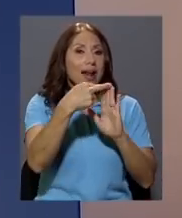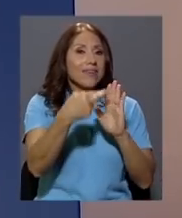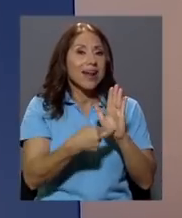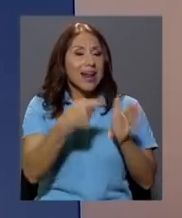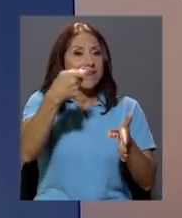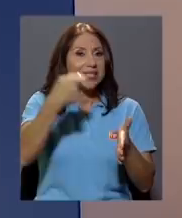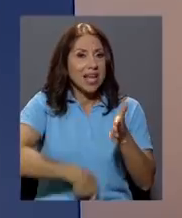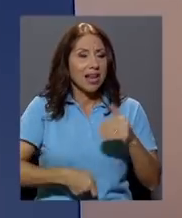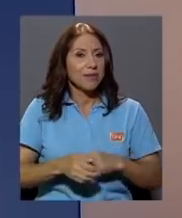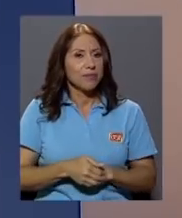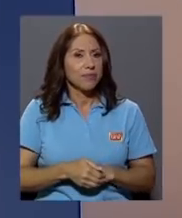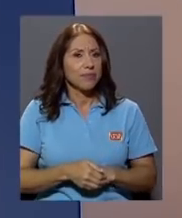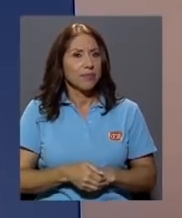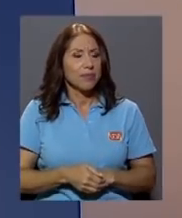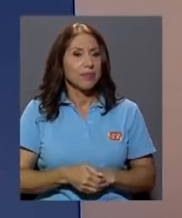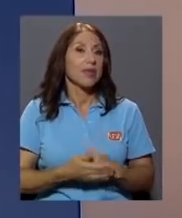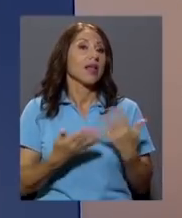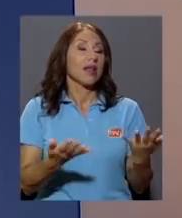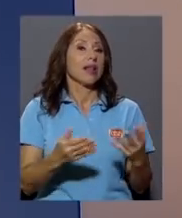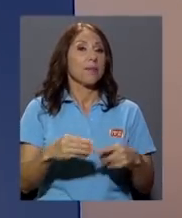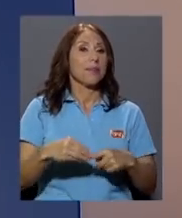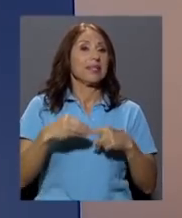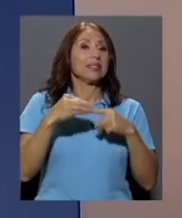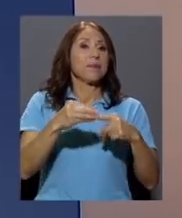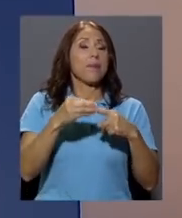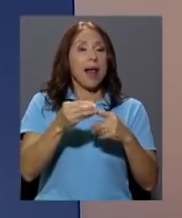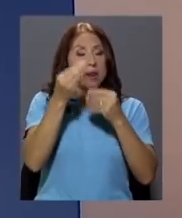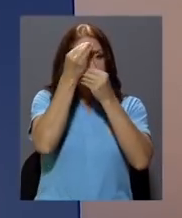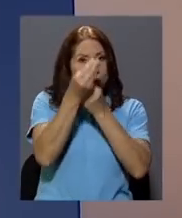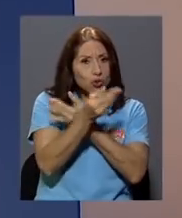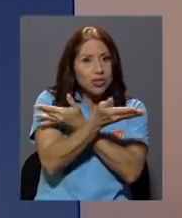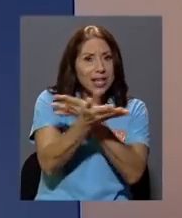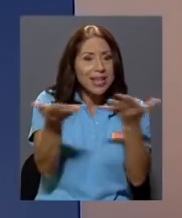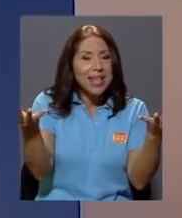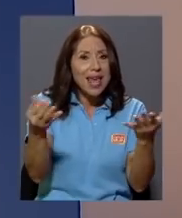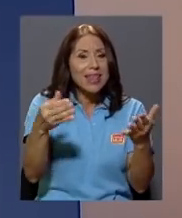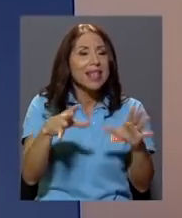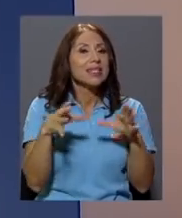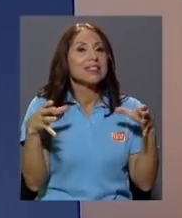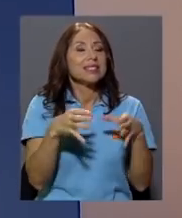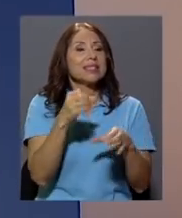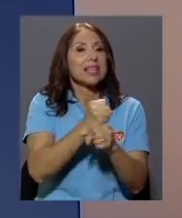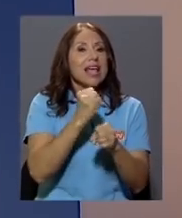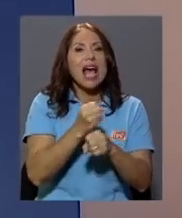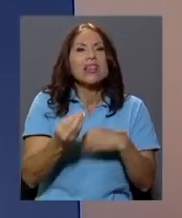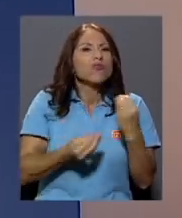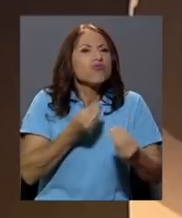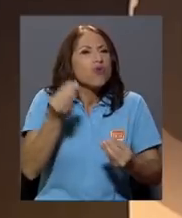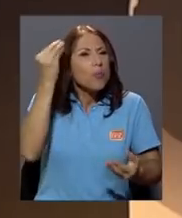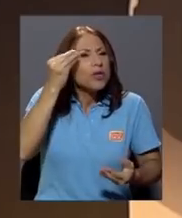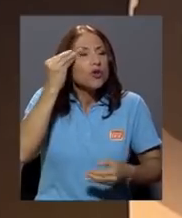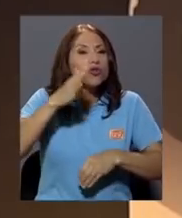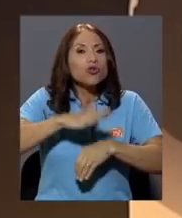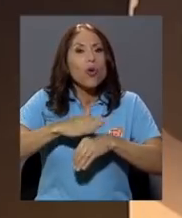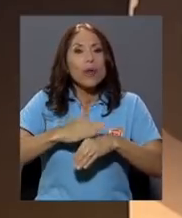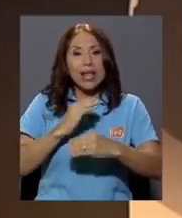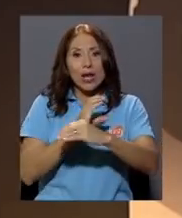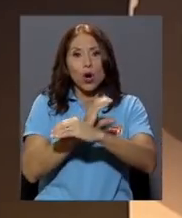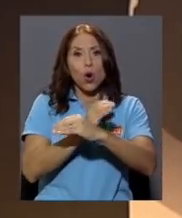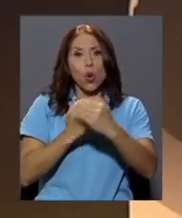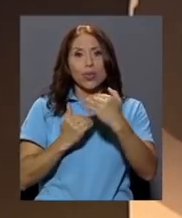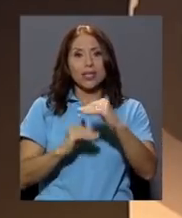es el parecer que tiene la vocería principal del sindicato en esa área específicamente, de la contención del gasto?